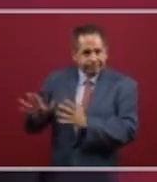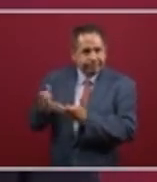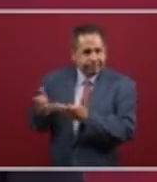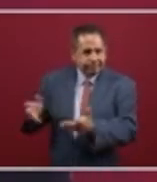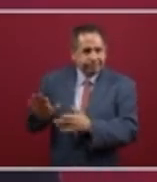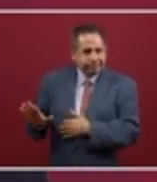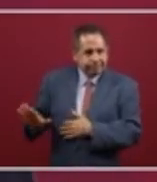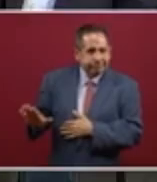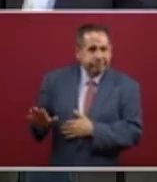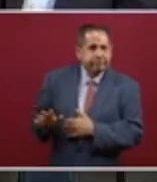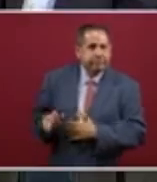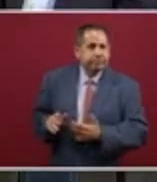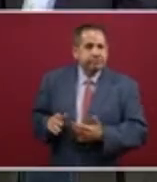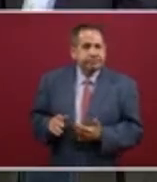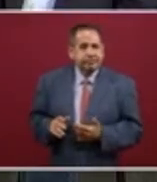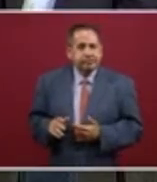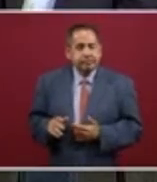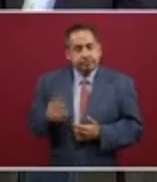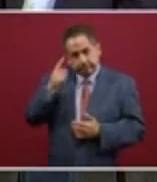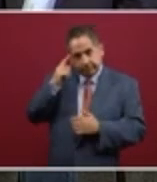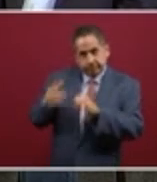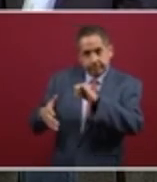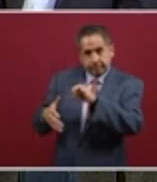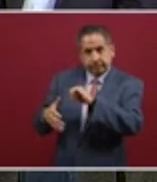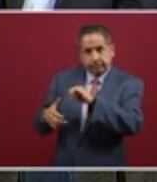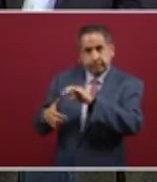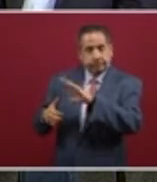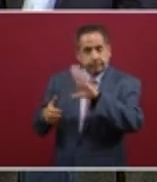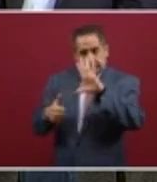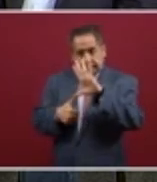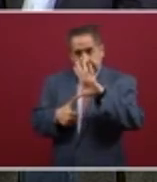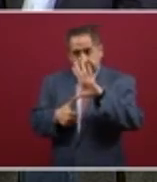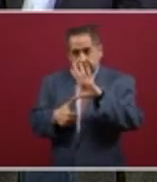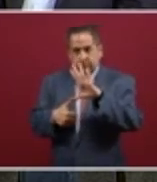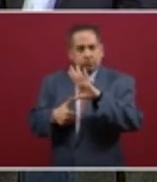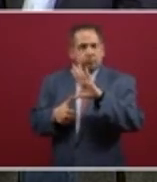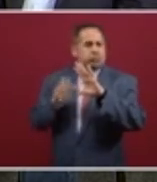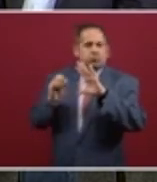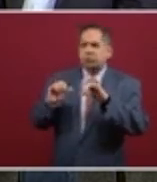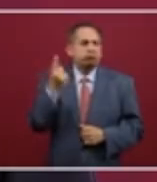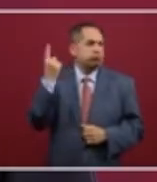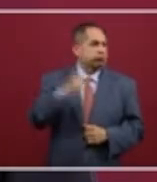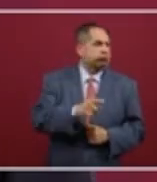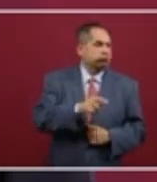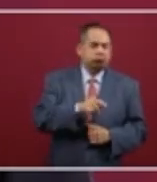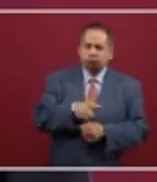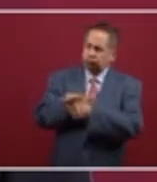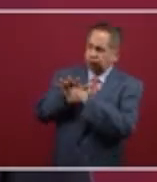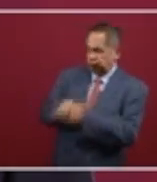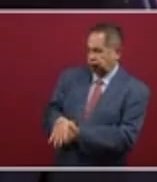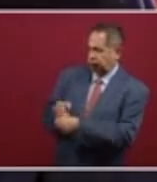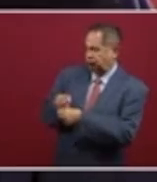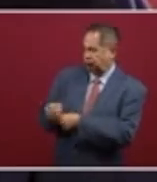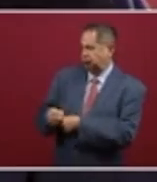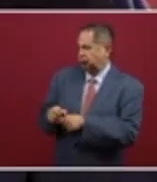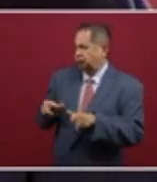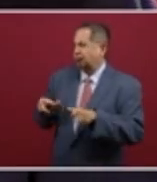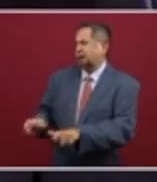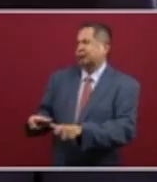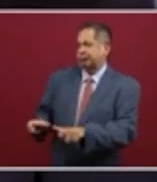atendiendo a las causas que la originan esto no se resuelve con el uso de la fuerza con medidas coercitivas